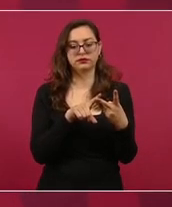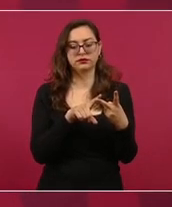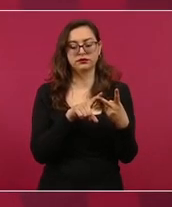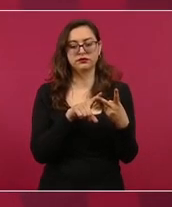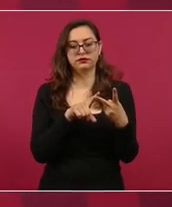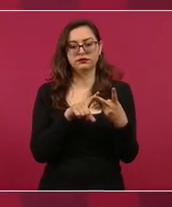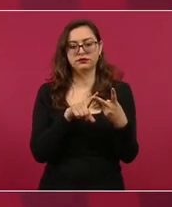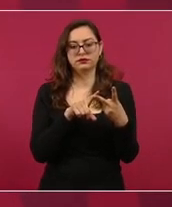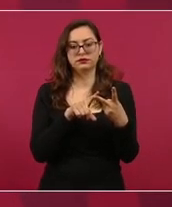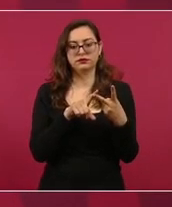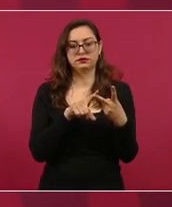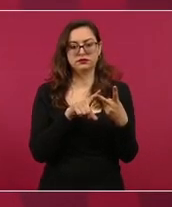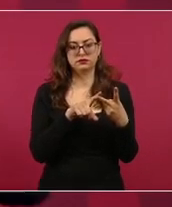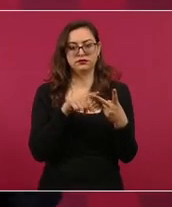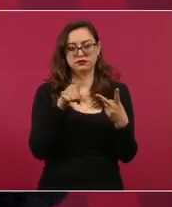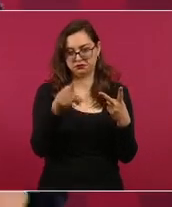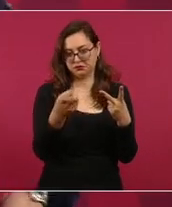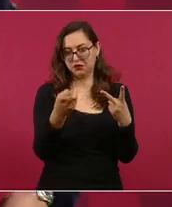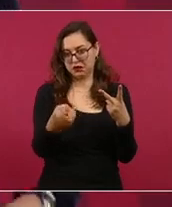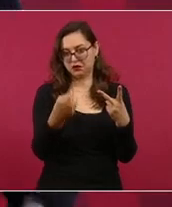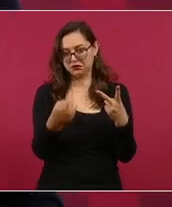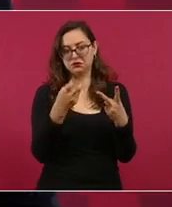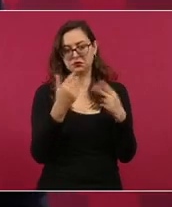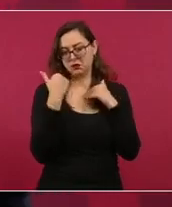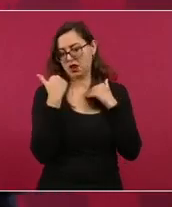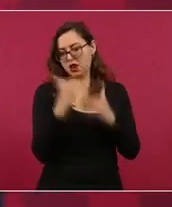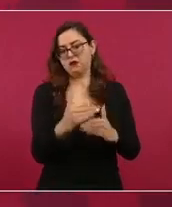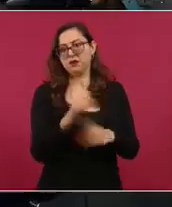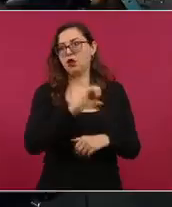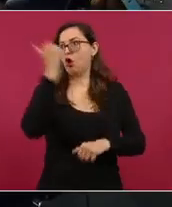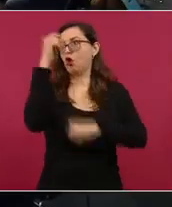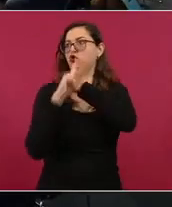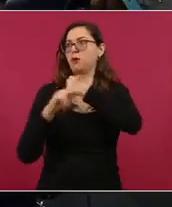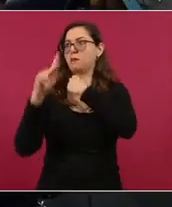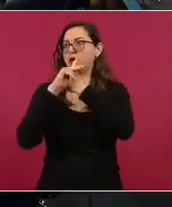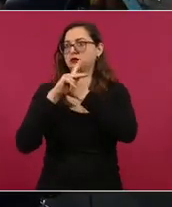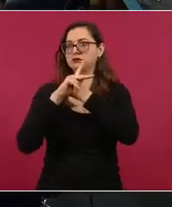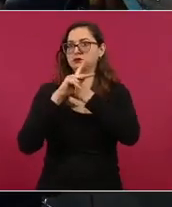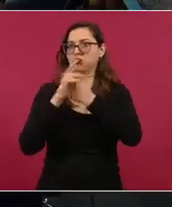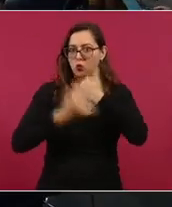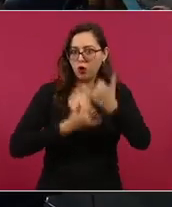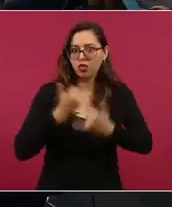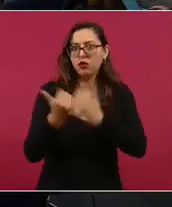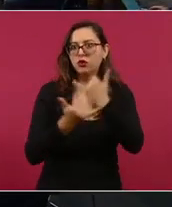que se establezca un número de